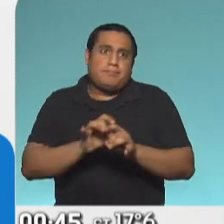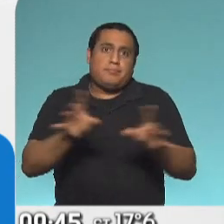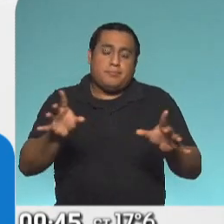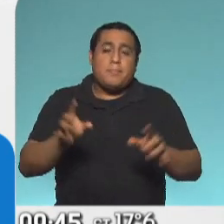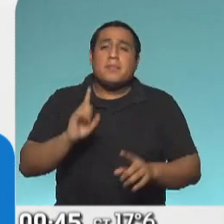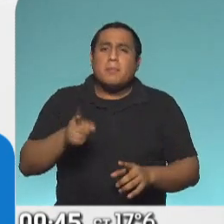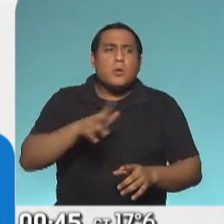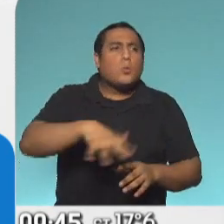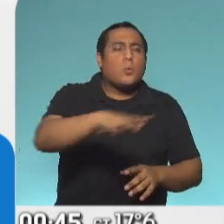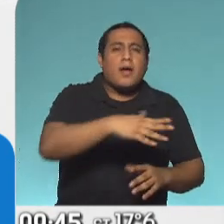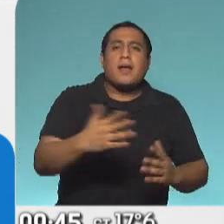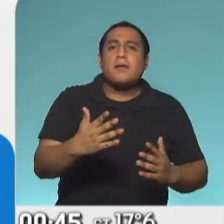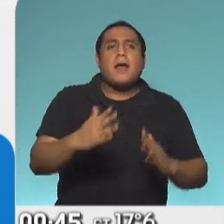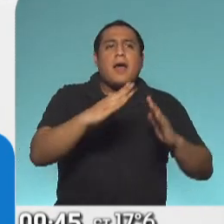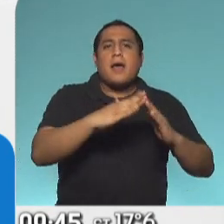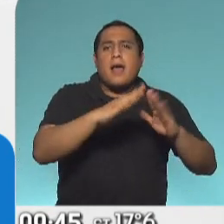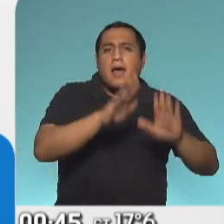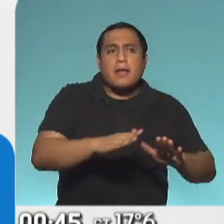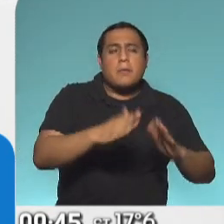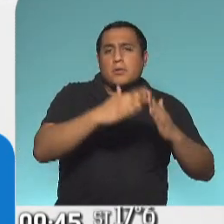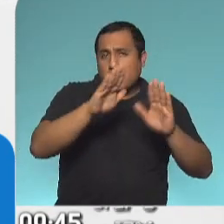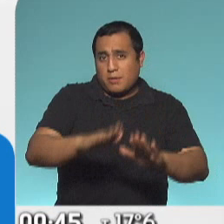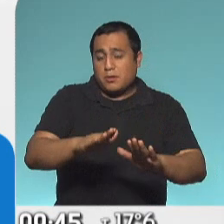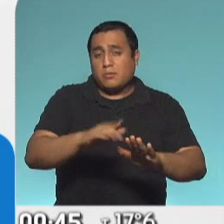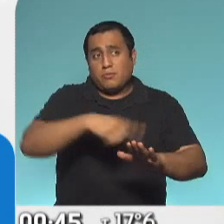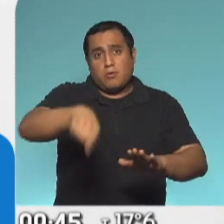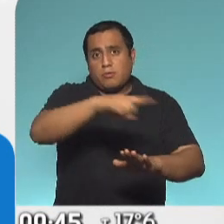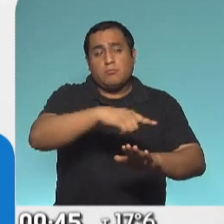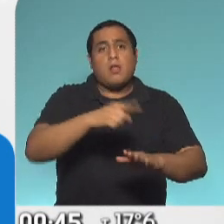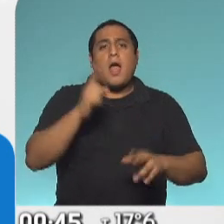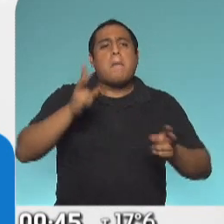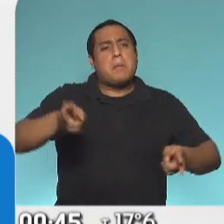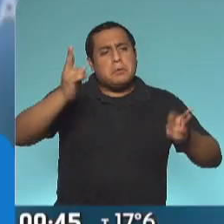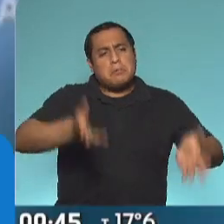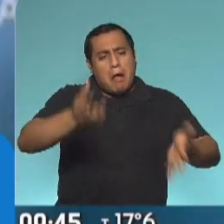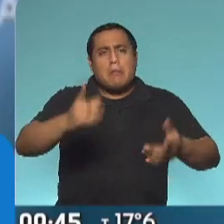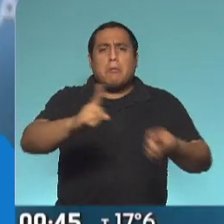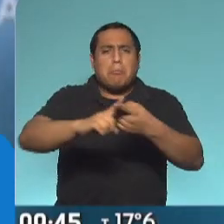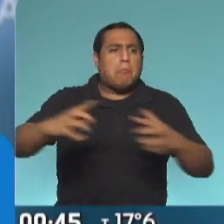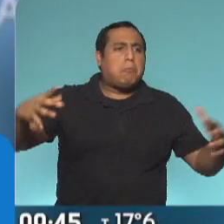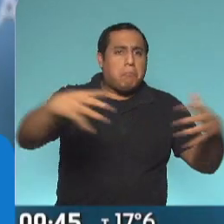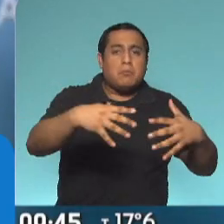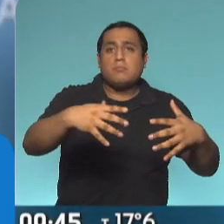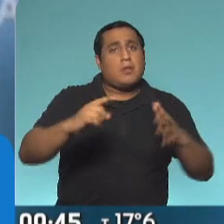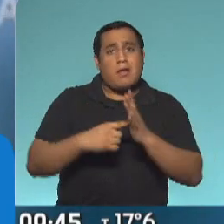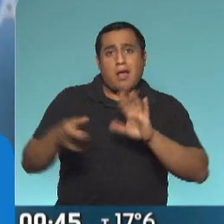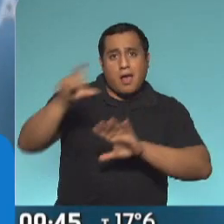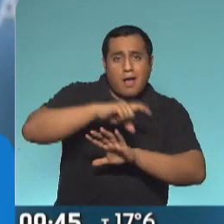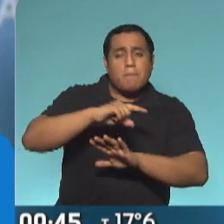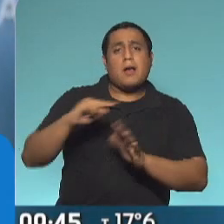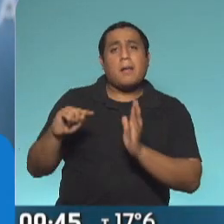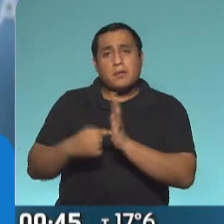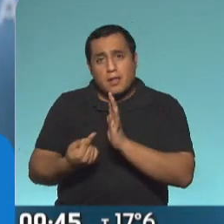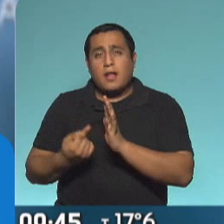en aislamiento social preventivo y obligatorio nunca estuvieron autorizadas las reuniones sociales del amba la ciudad de buenos aires